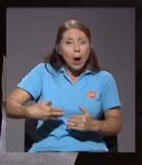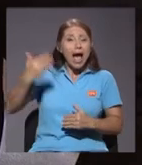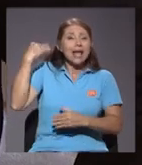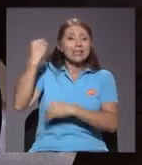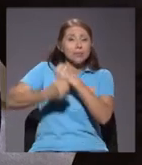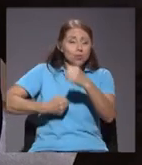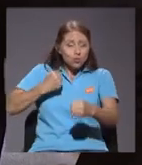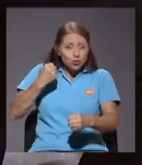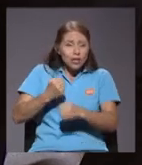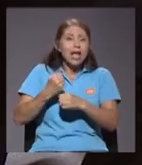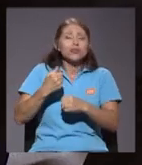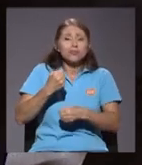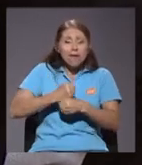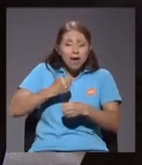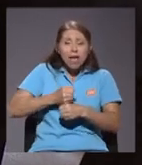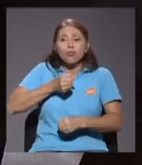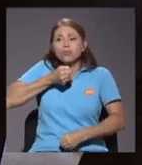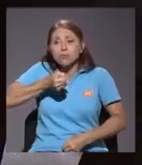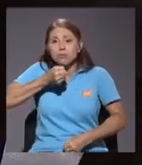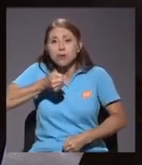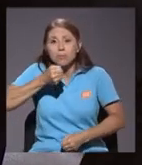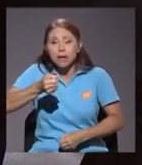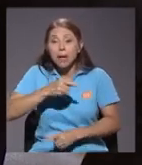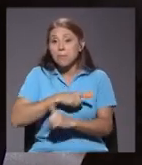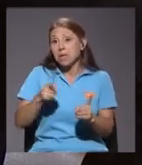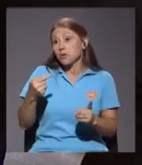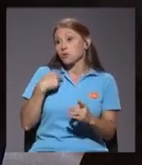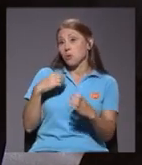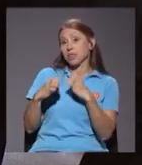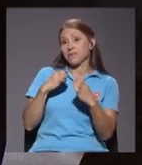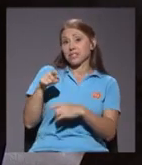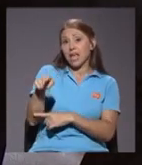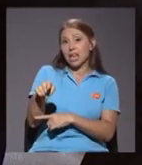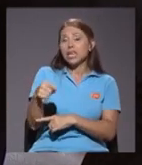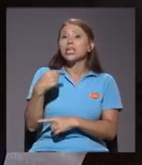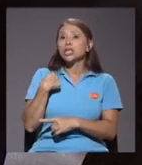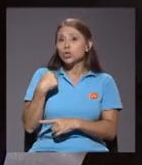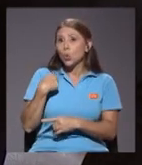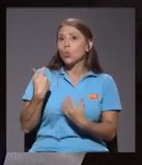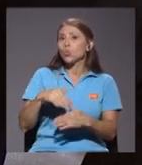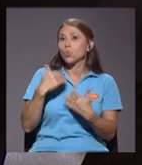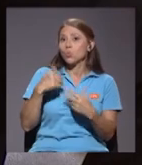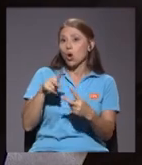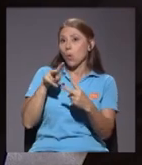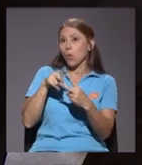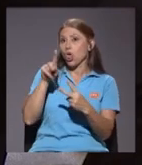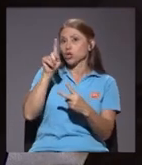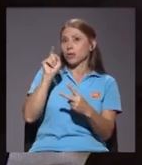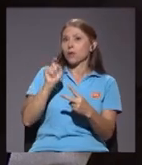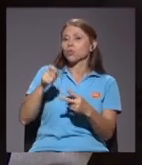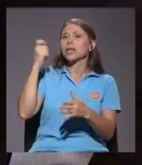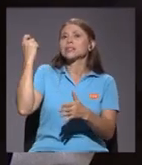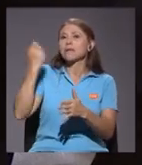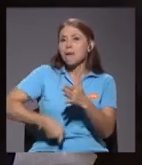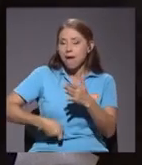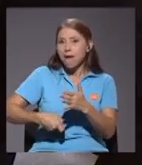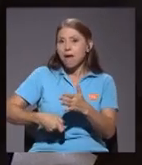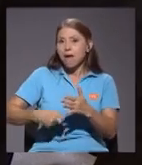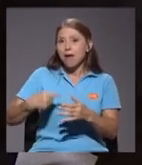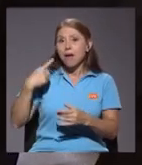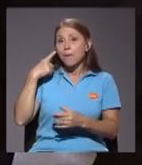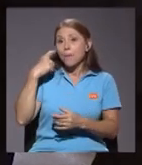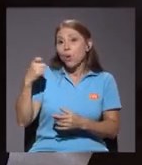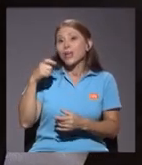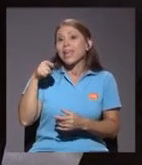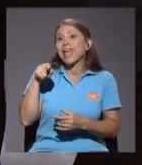ha sido mi fuente durante muchísimos años bueno me tocó hacer un par de preguntas duras porque creo que era lo que la audiencia